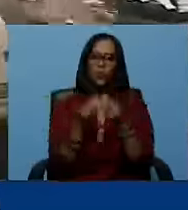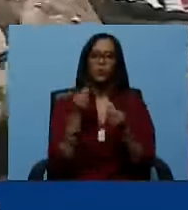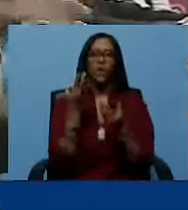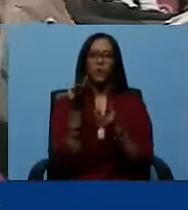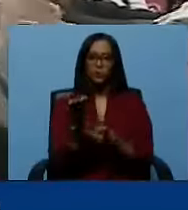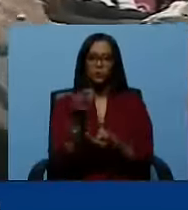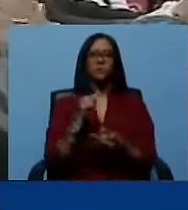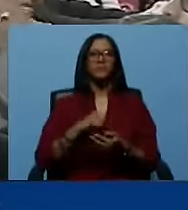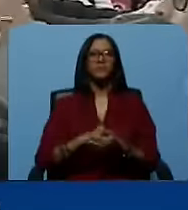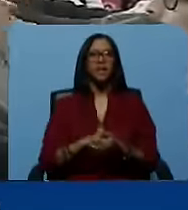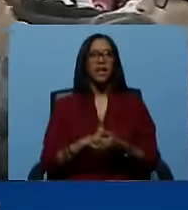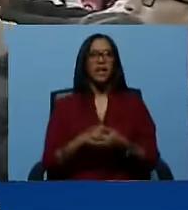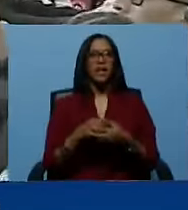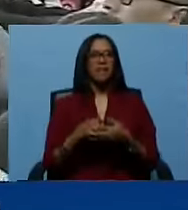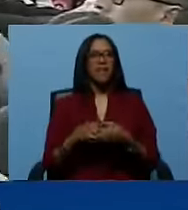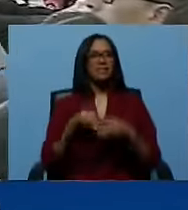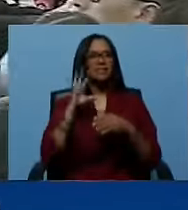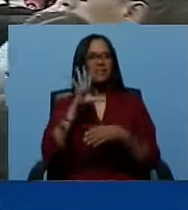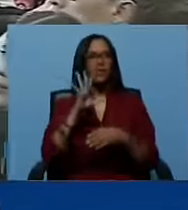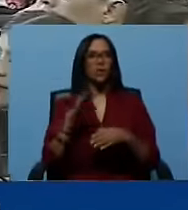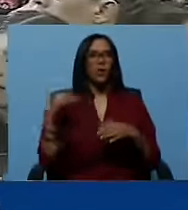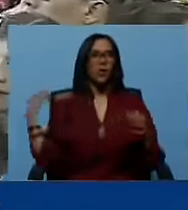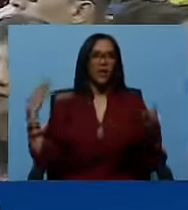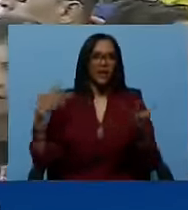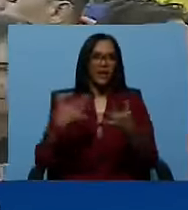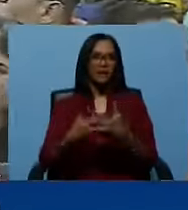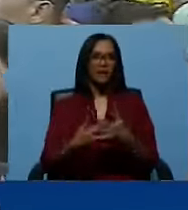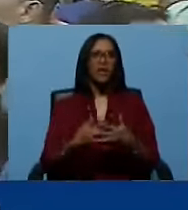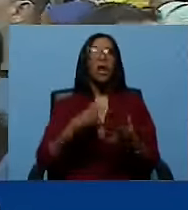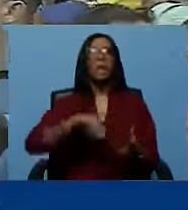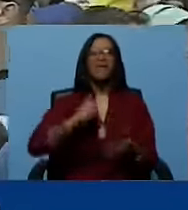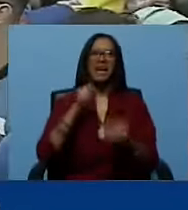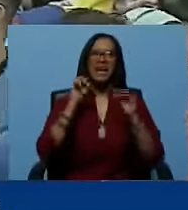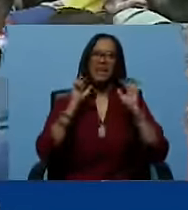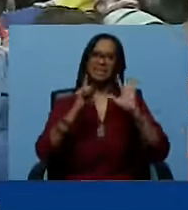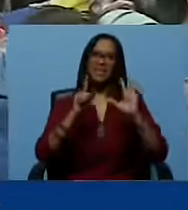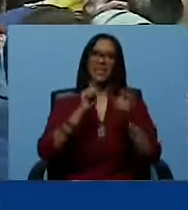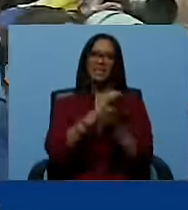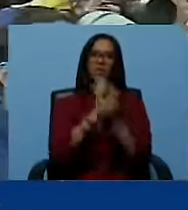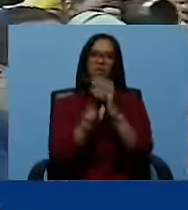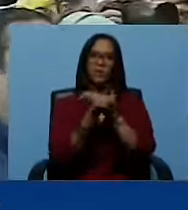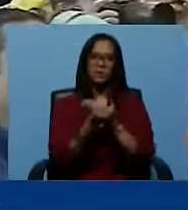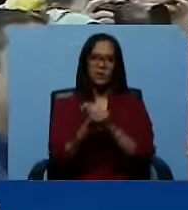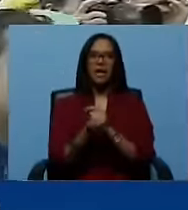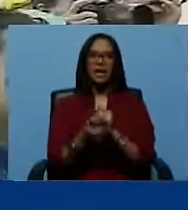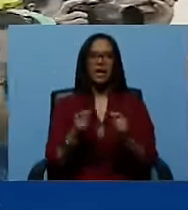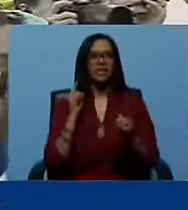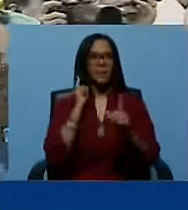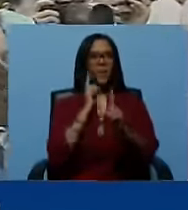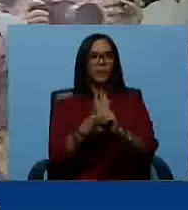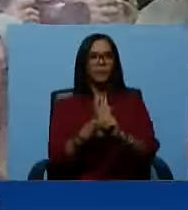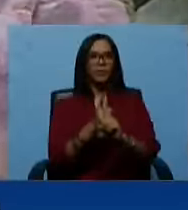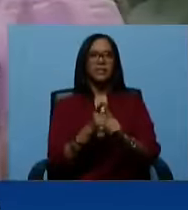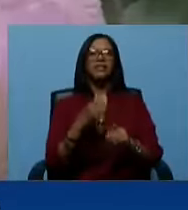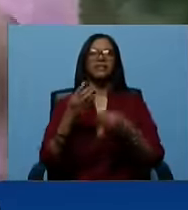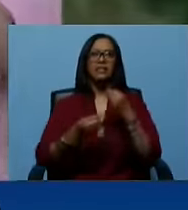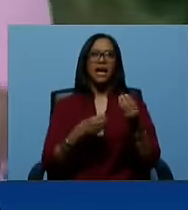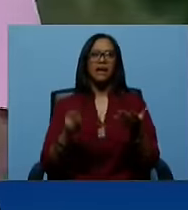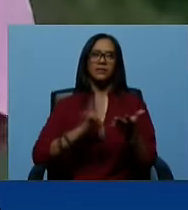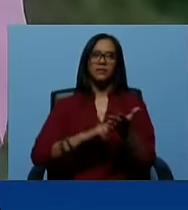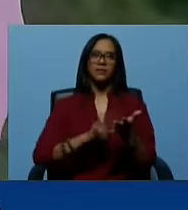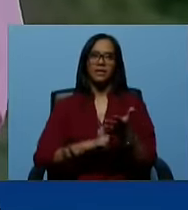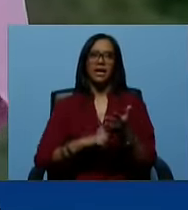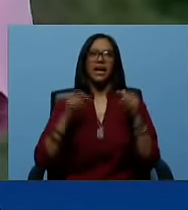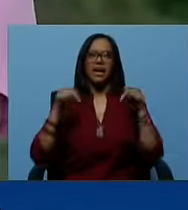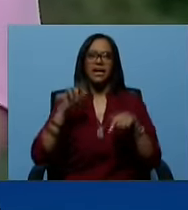las 5 generaciones, y haciendo posible que las 7 transformaciones hacia las que estamos apuntando se hagan realidad en